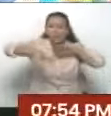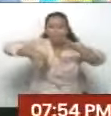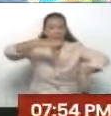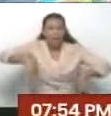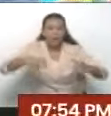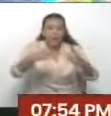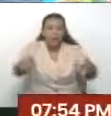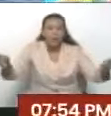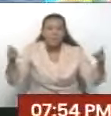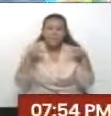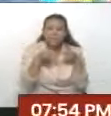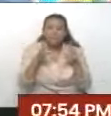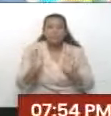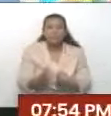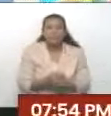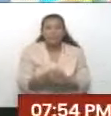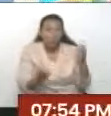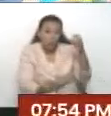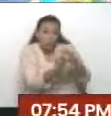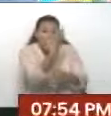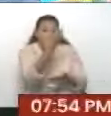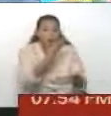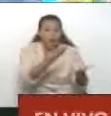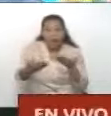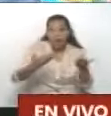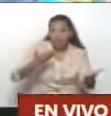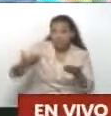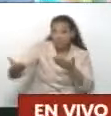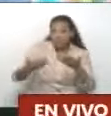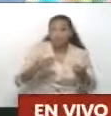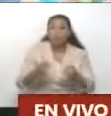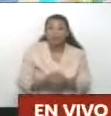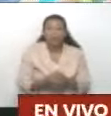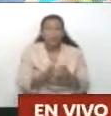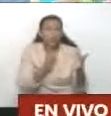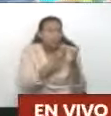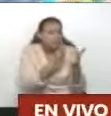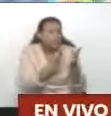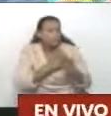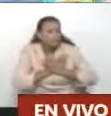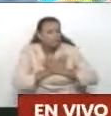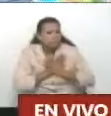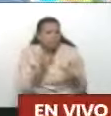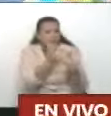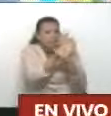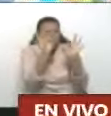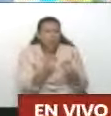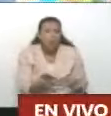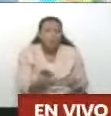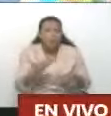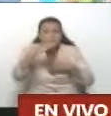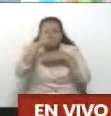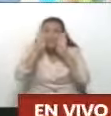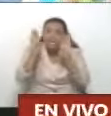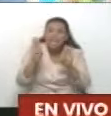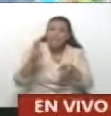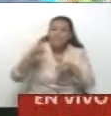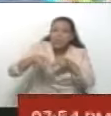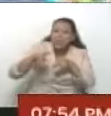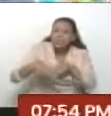protegidos. Construimos un sistema de relación, un sistema de cercanía, un sistema de estar pendiente de los